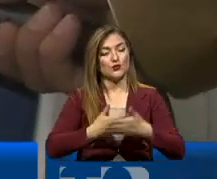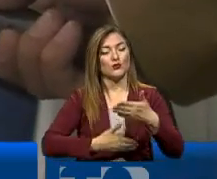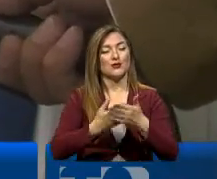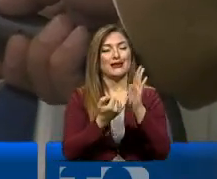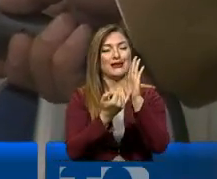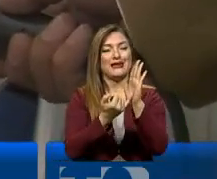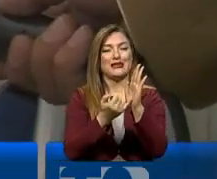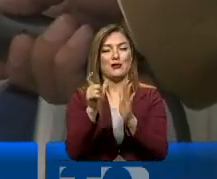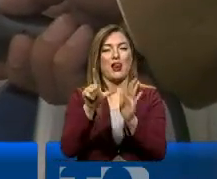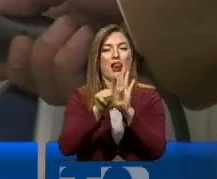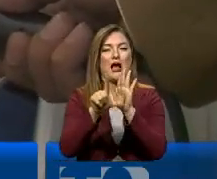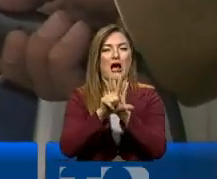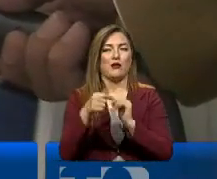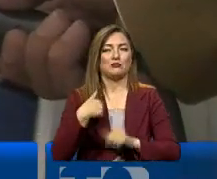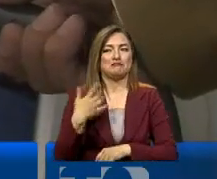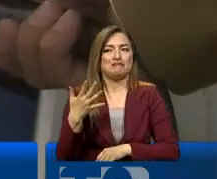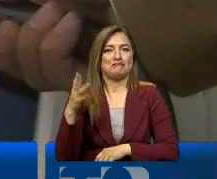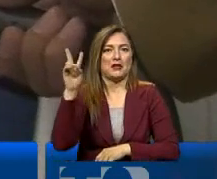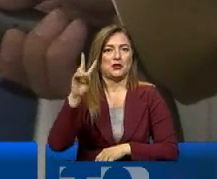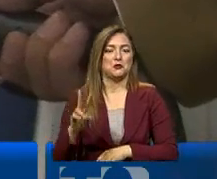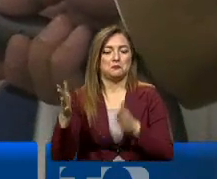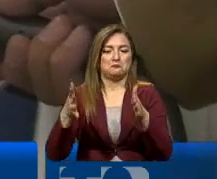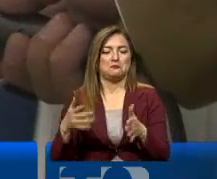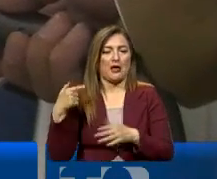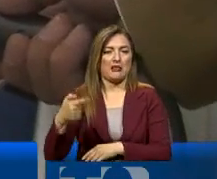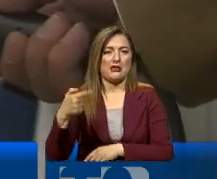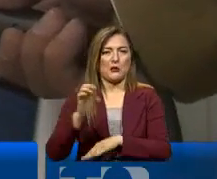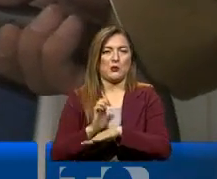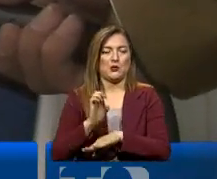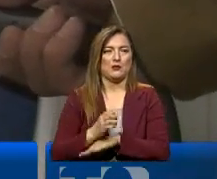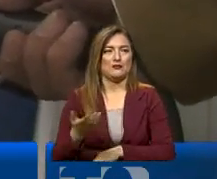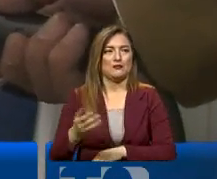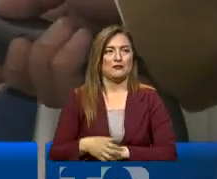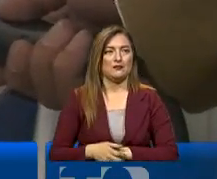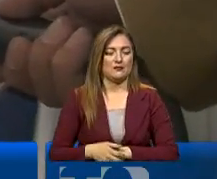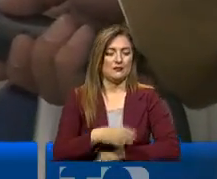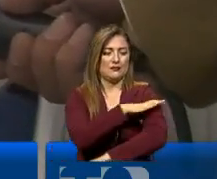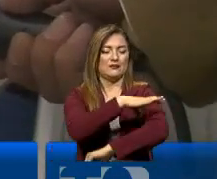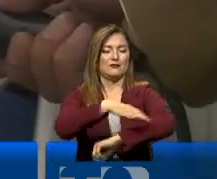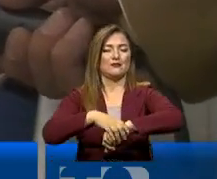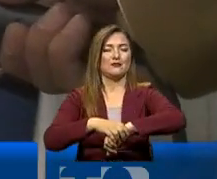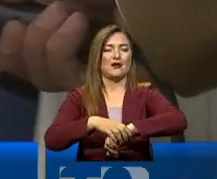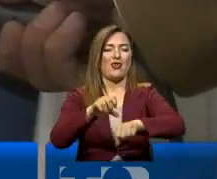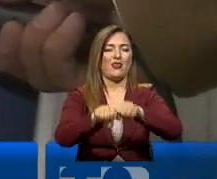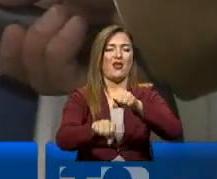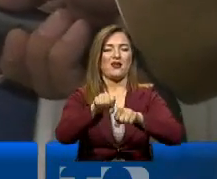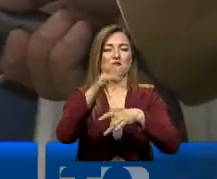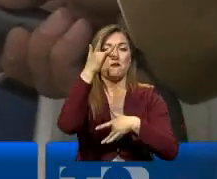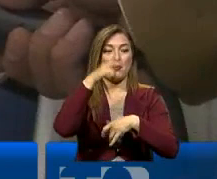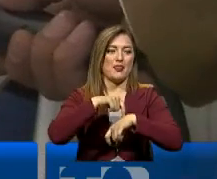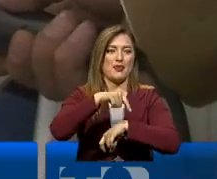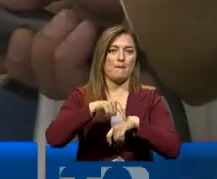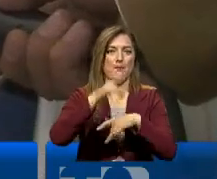ecuador' el día a día y yo con una pierna en estas condiciones que no sé cuánto tiempo